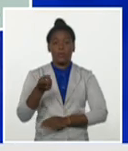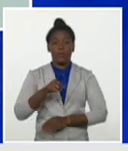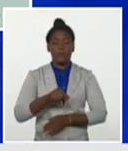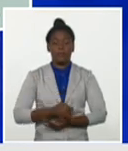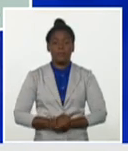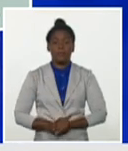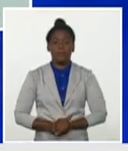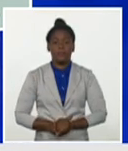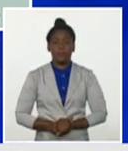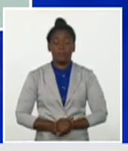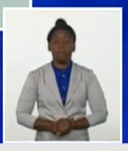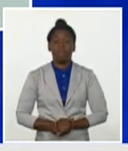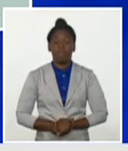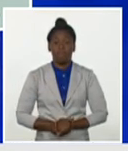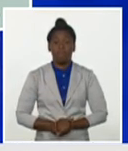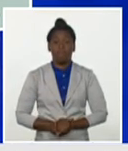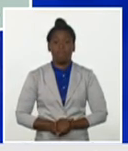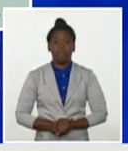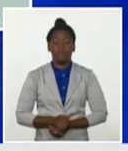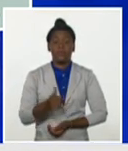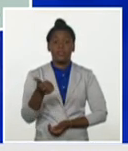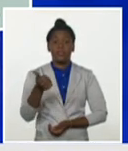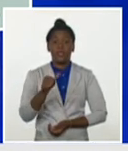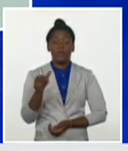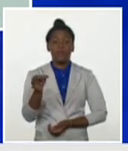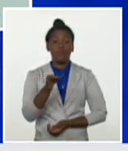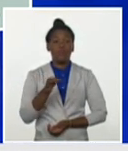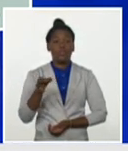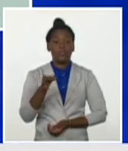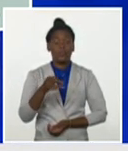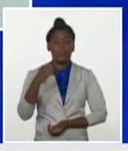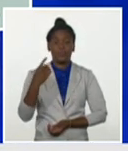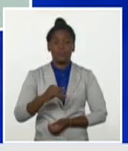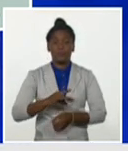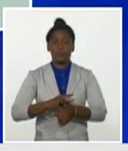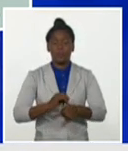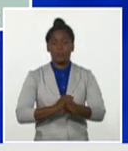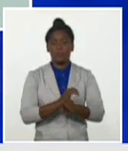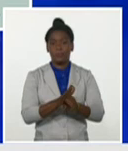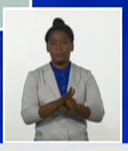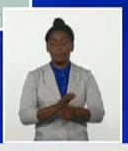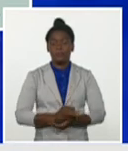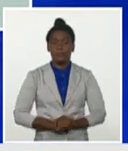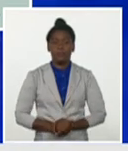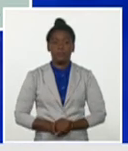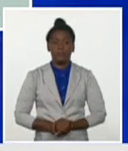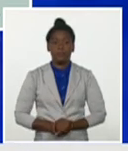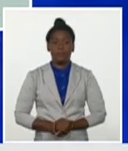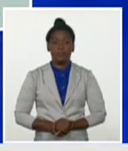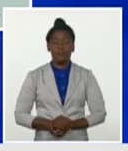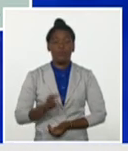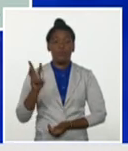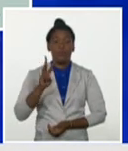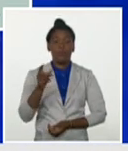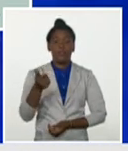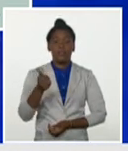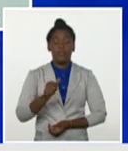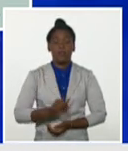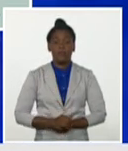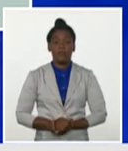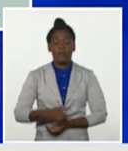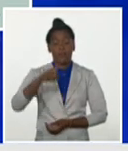con una dispersión que abarca 10 de sus 11 municipios. Güines con 10, San José de las Lajas con